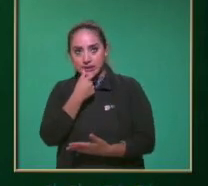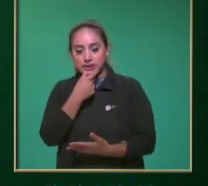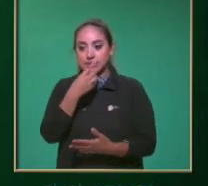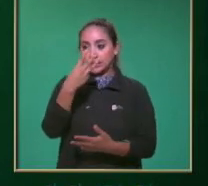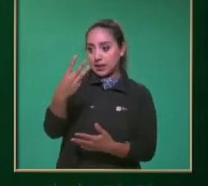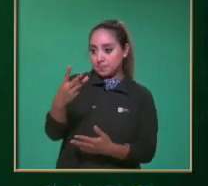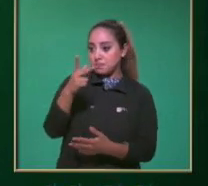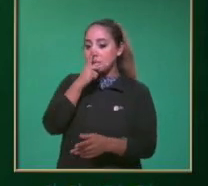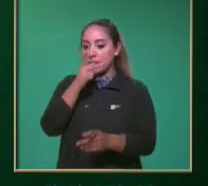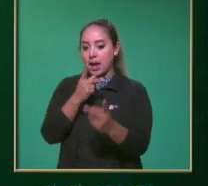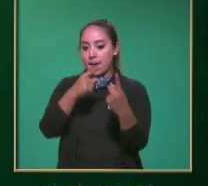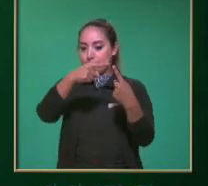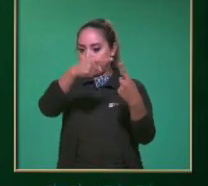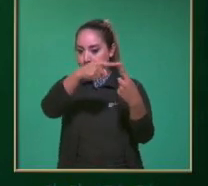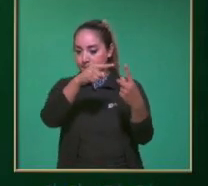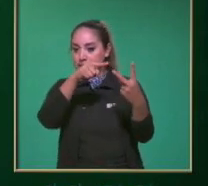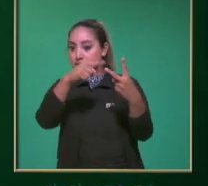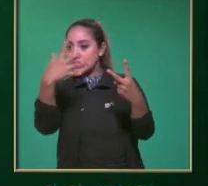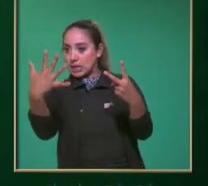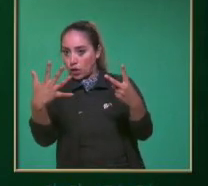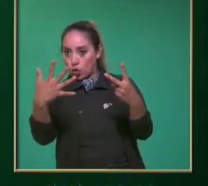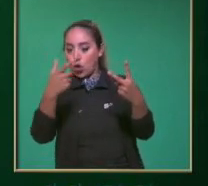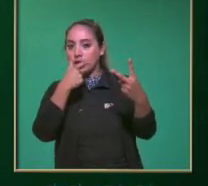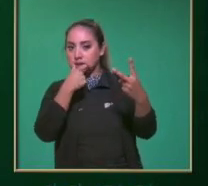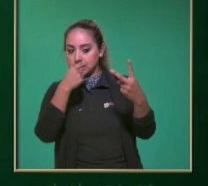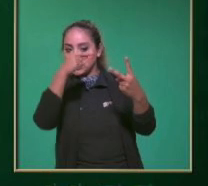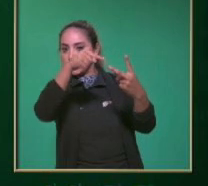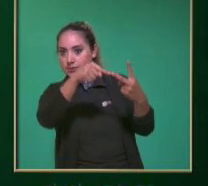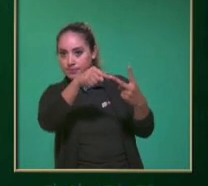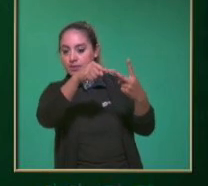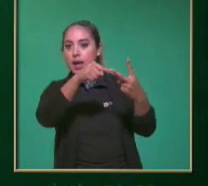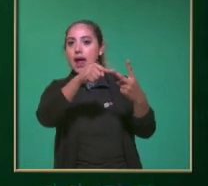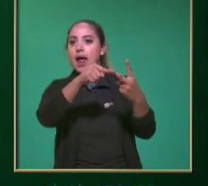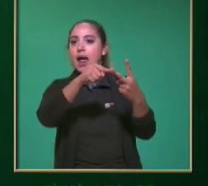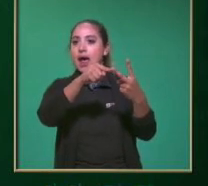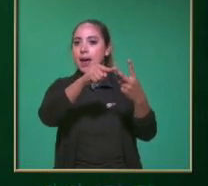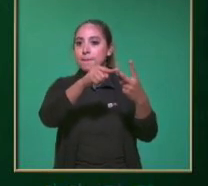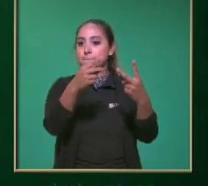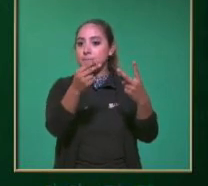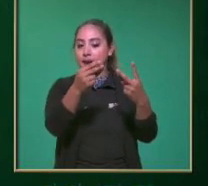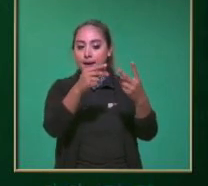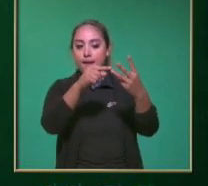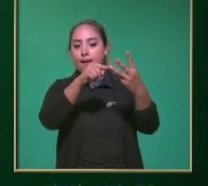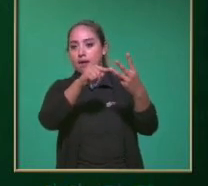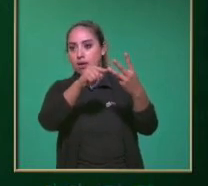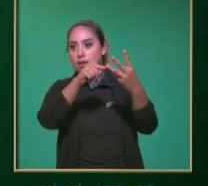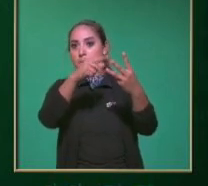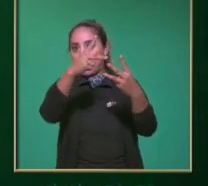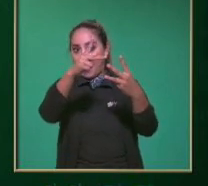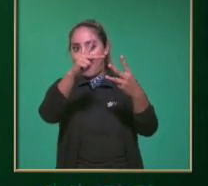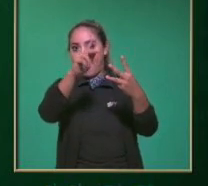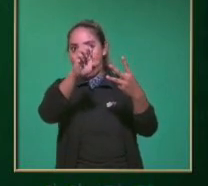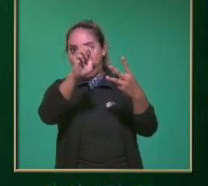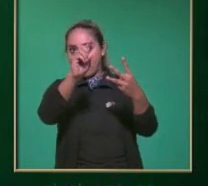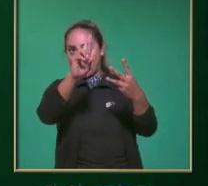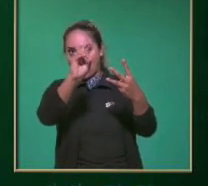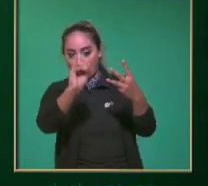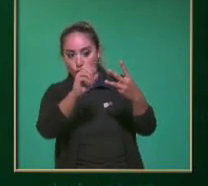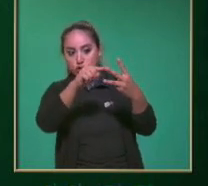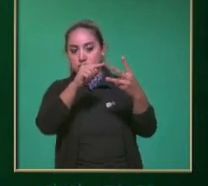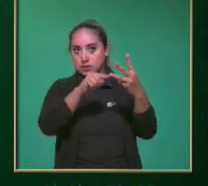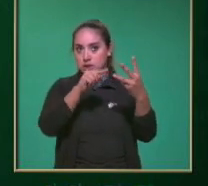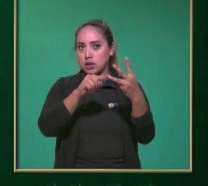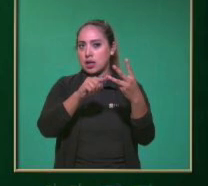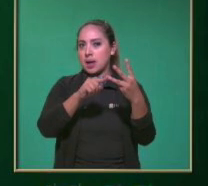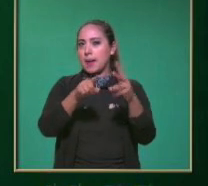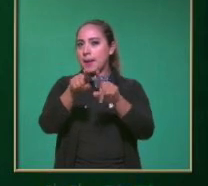Pedro, 5 para Pedro, 4 para la hermanita de Pedro y el resto para ella. ¿Cuántas galletas se comería